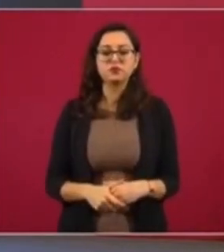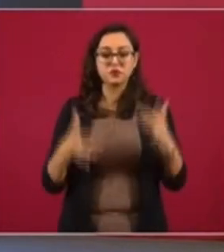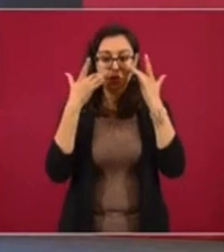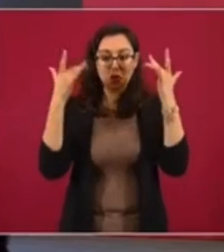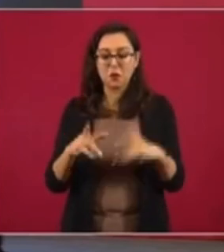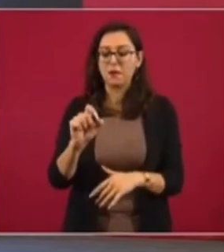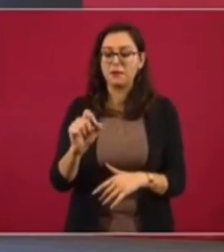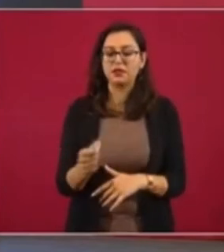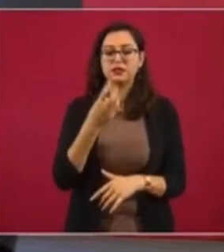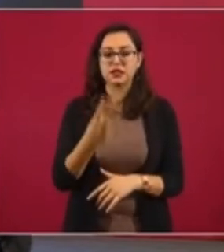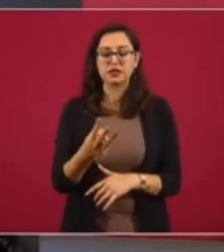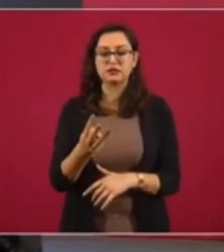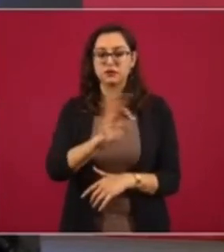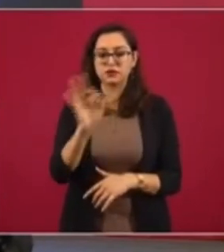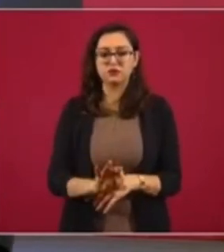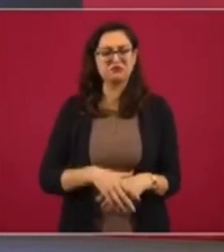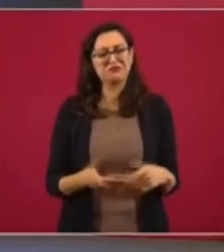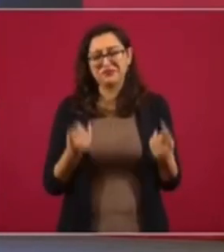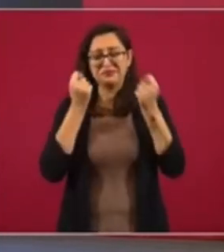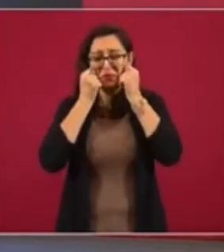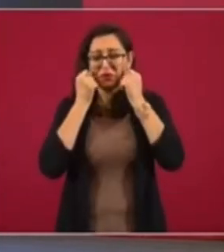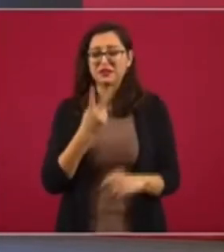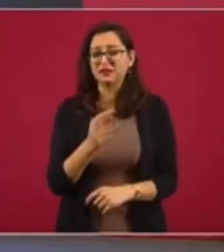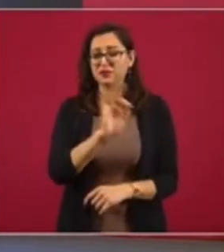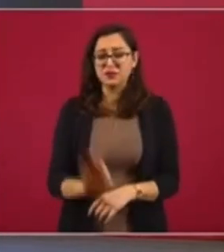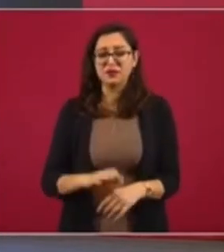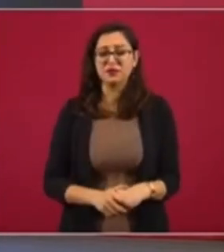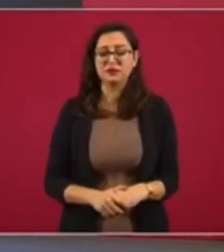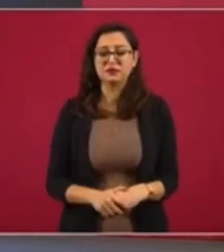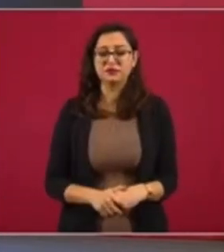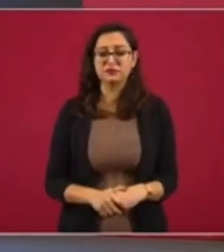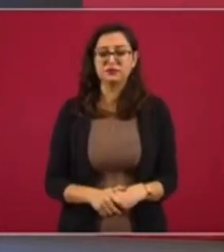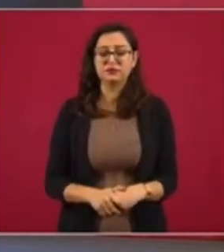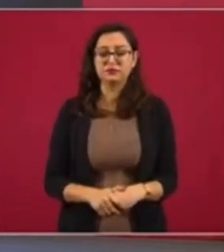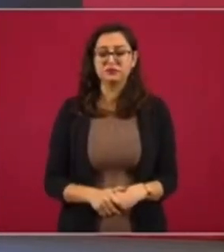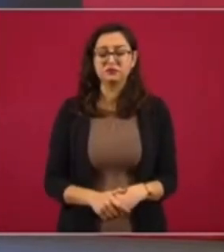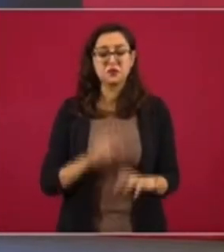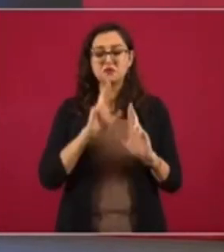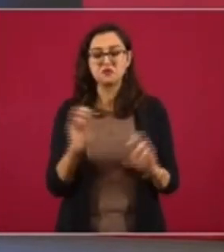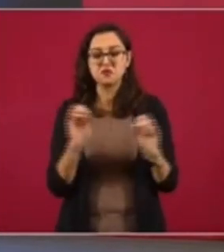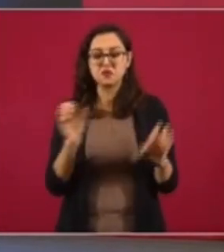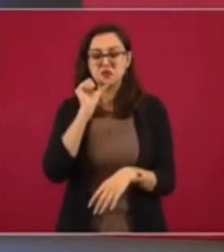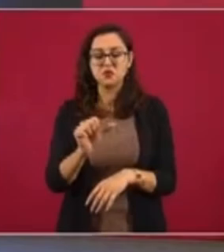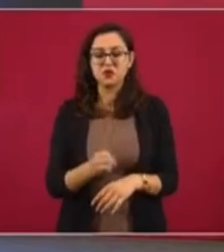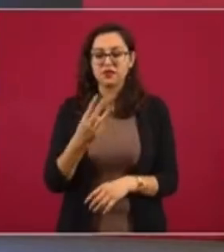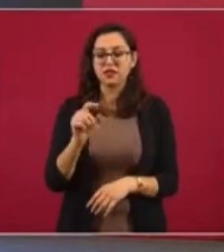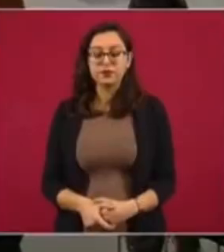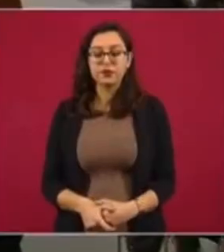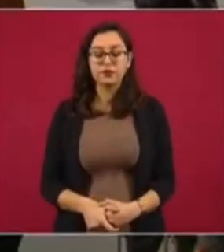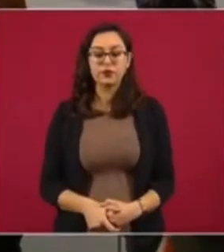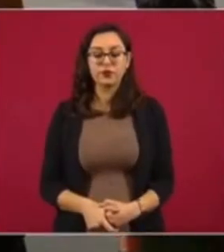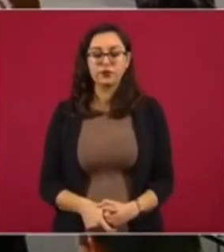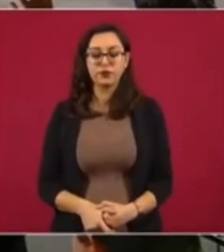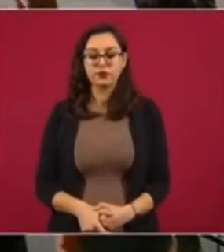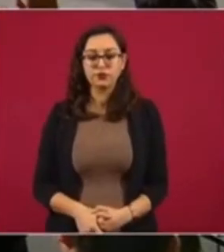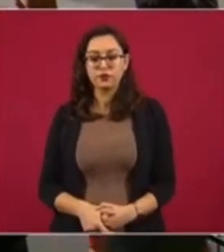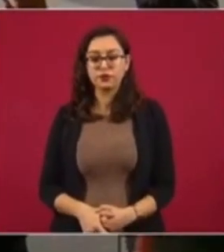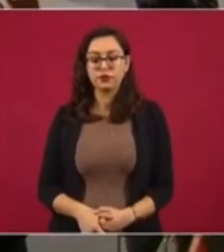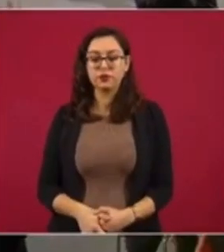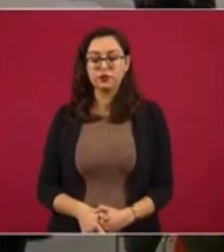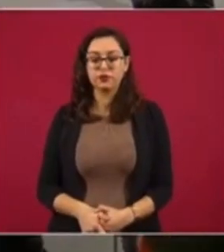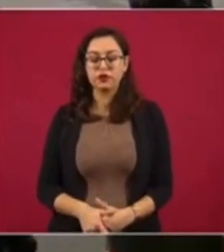Que renuncie, 23. No le importa, le da igual, 2. No contestó, 3.9. A ensayar